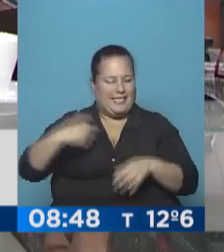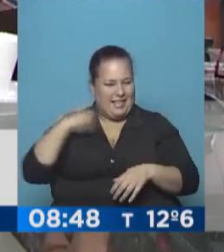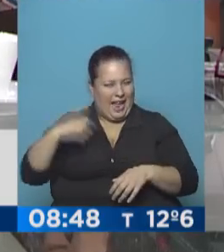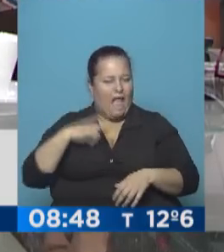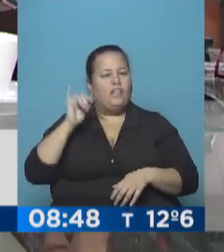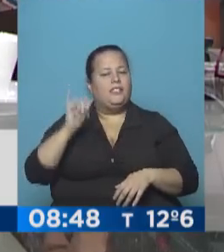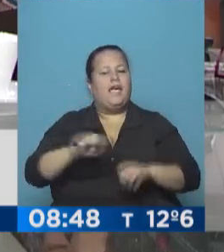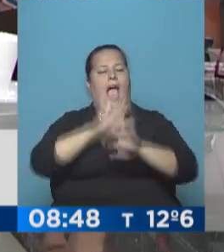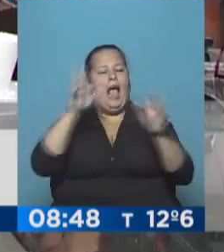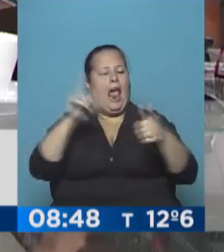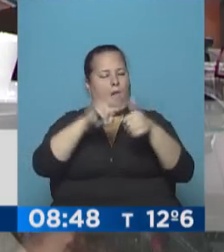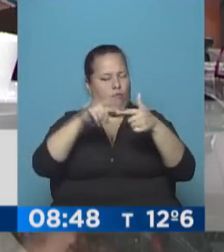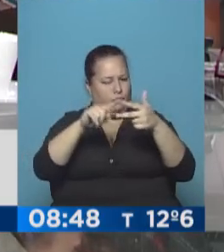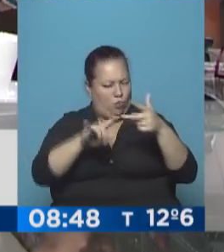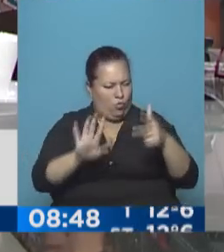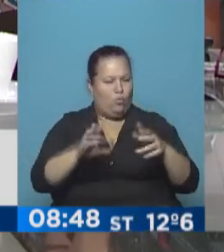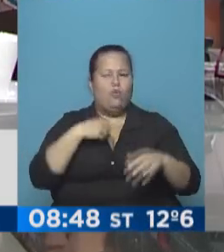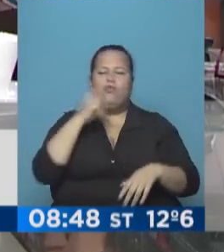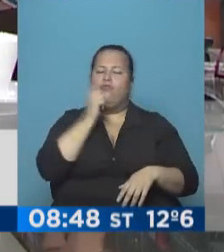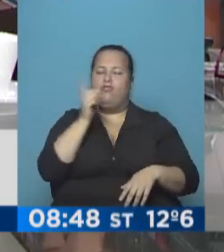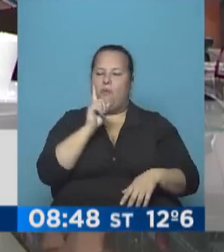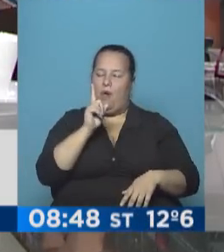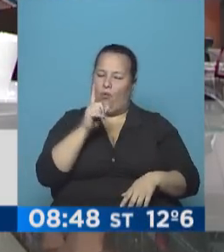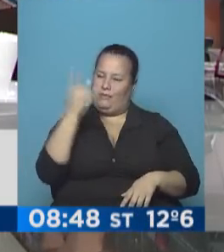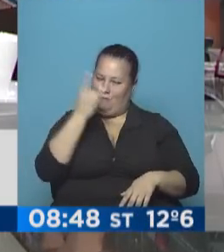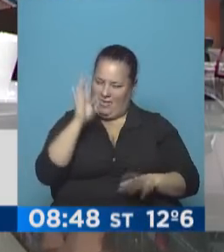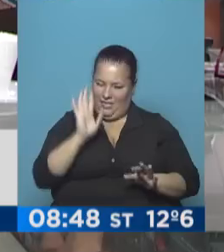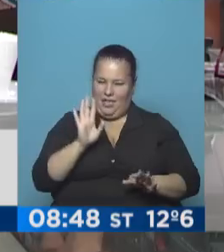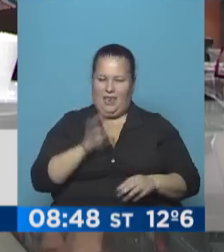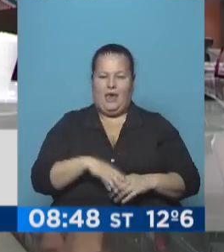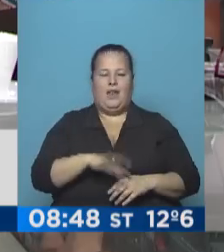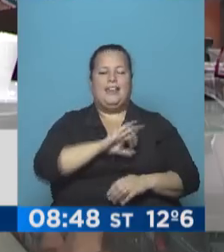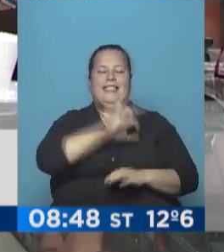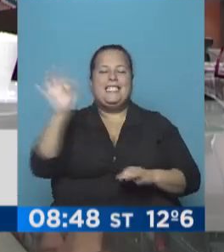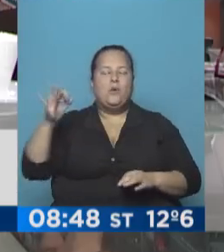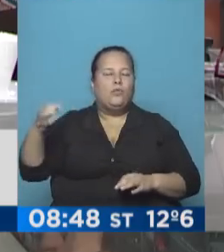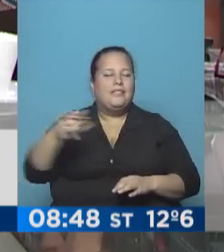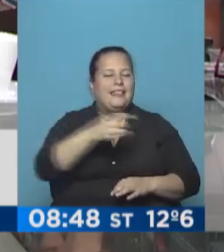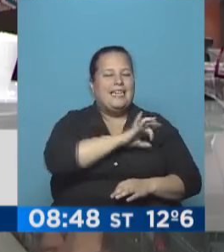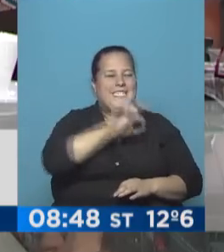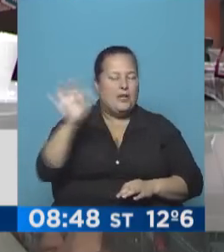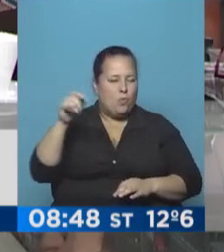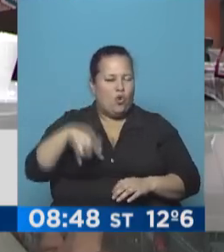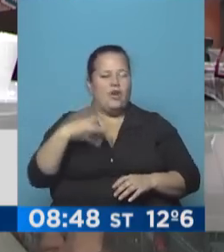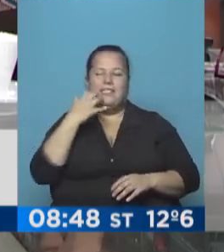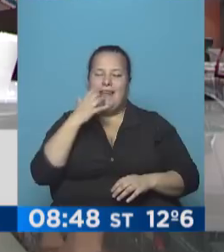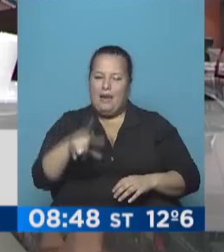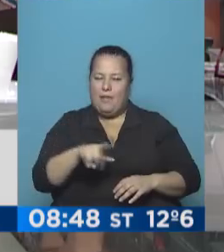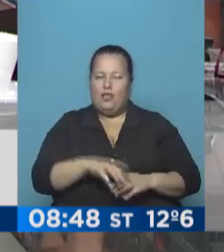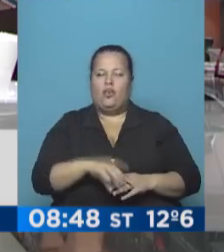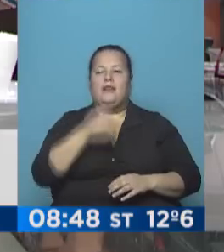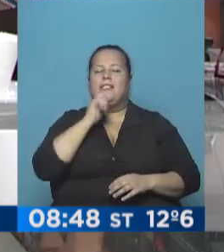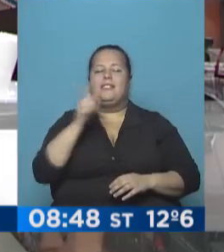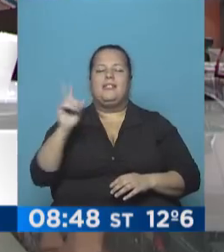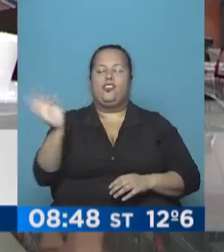sí aclarar dos o tres puntos porque no me gustaría que faltemos a la verdad. No sale un tren. Un solo tren, no solo en la línea Sarmiento, sino